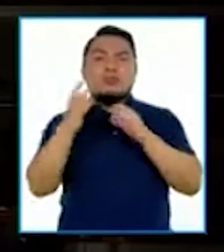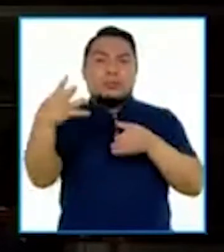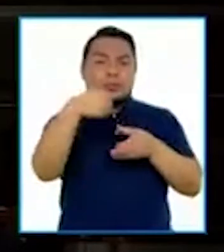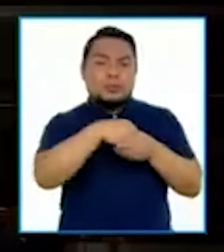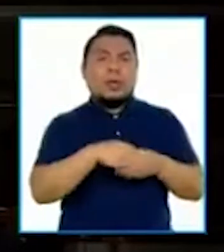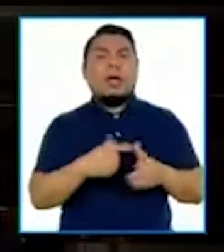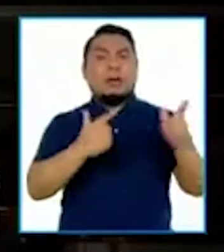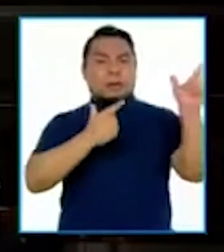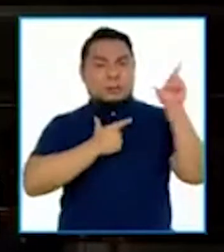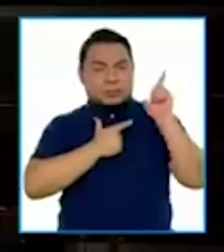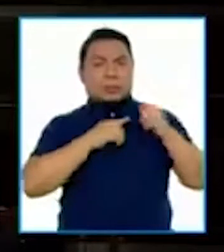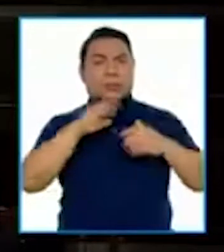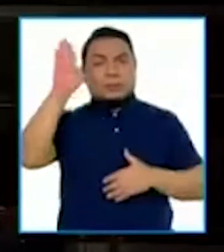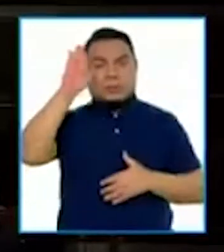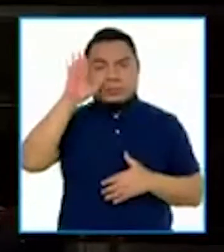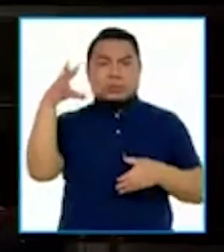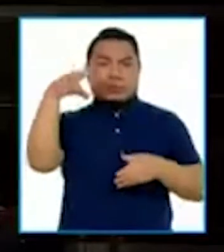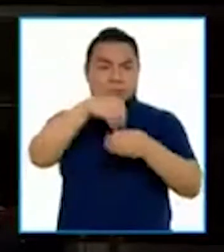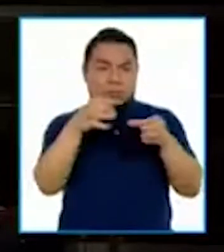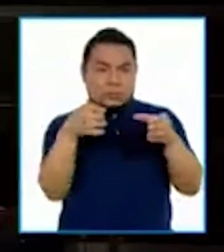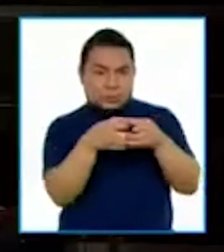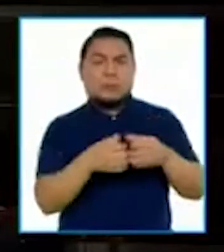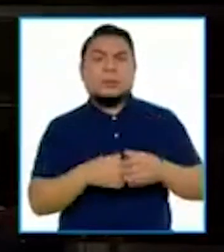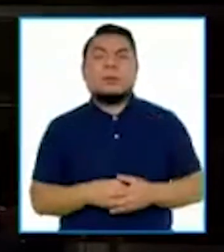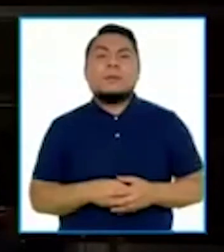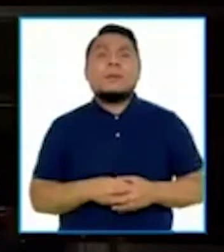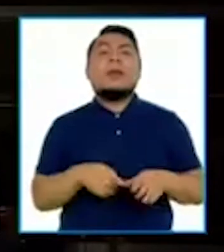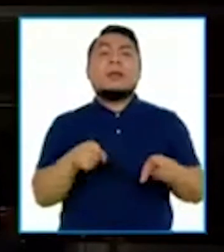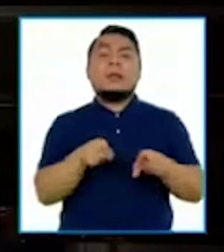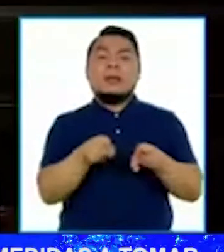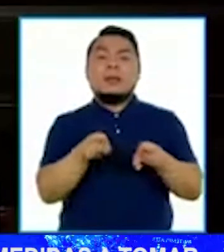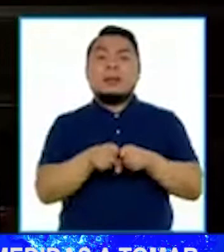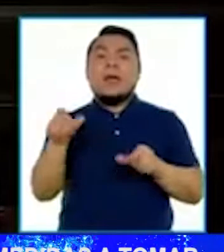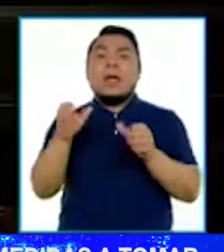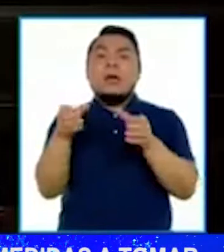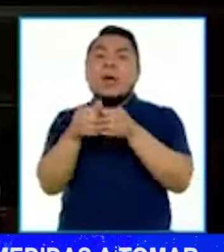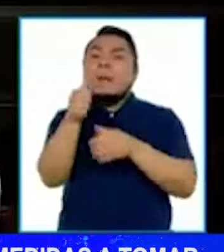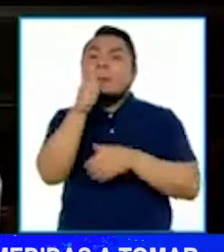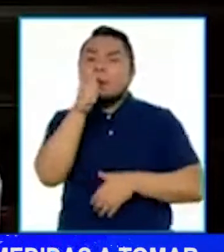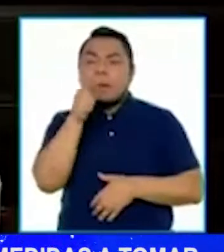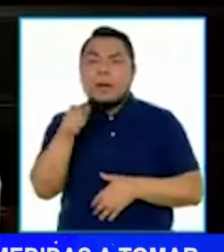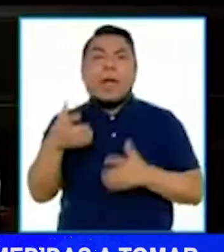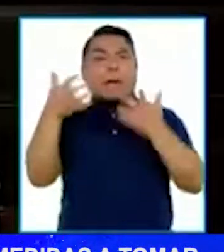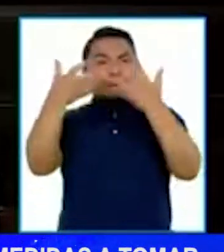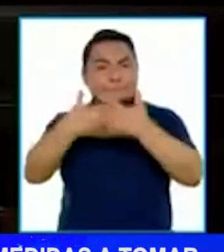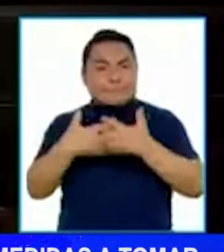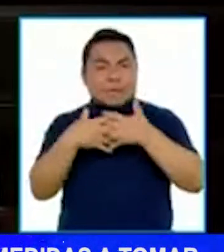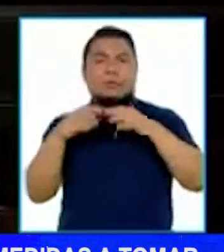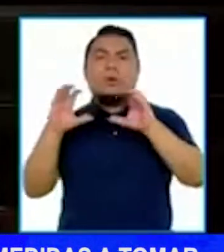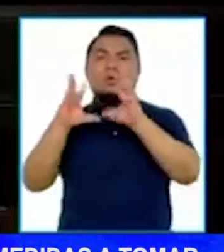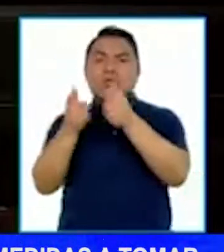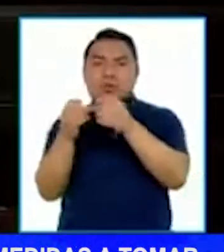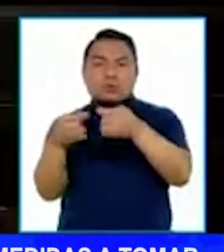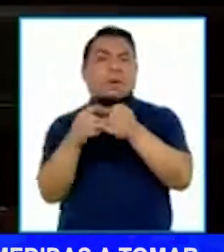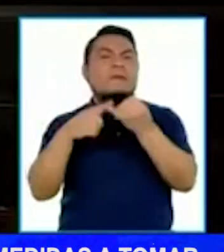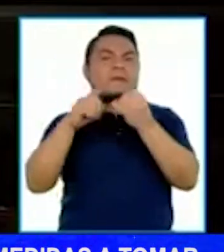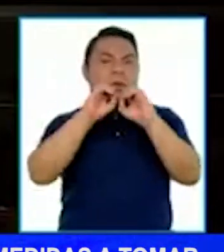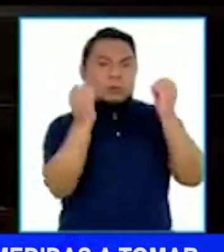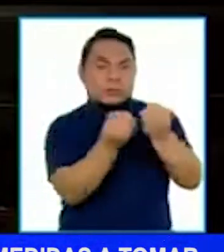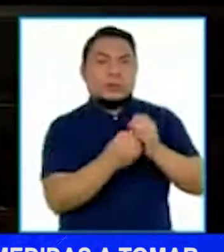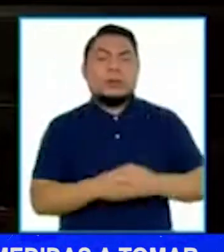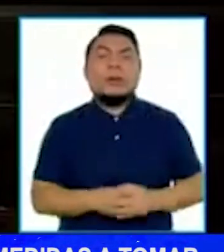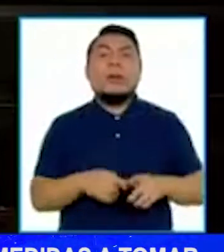gobiernos regionales, las Fuerzas Armadas y la Policía Nacional, a entidades privadas, empresas, gremios y